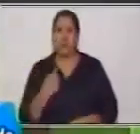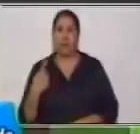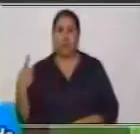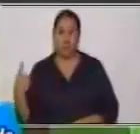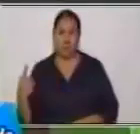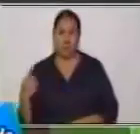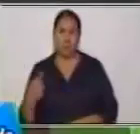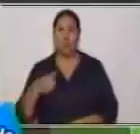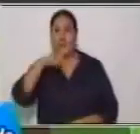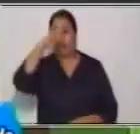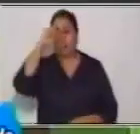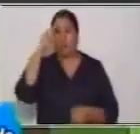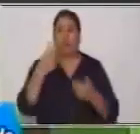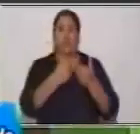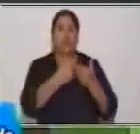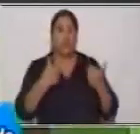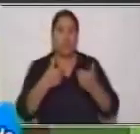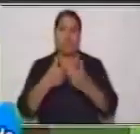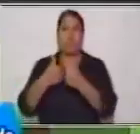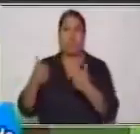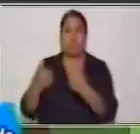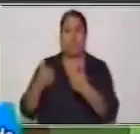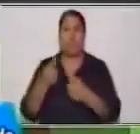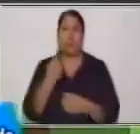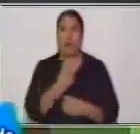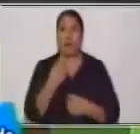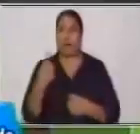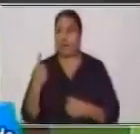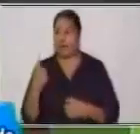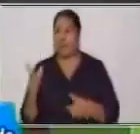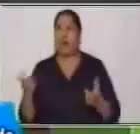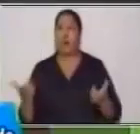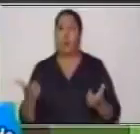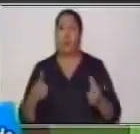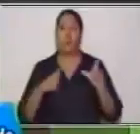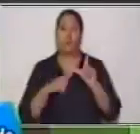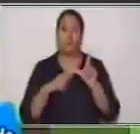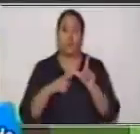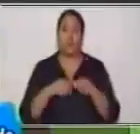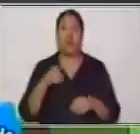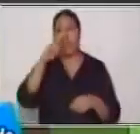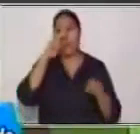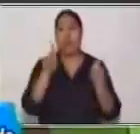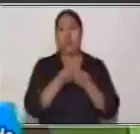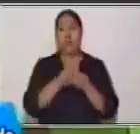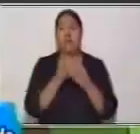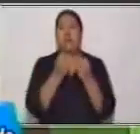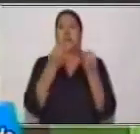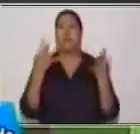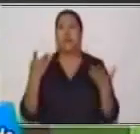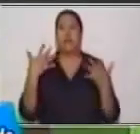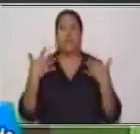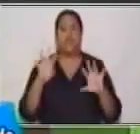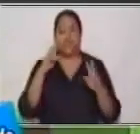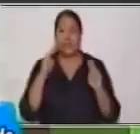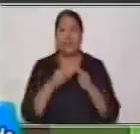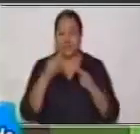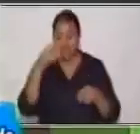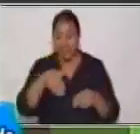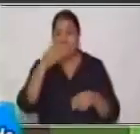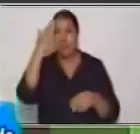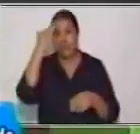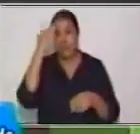separado los valores de las incógnitas y los valores de las cantidades conocidas, los agrupe, los sume, los